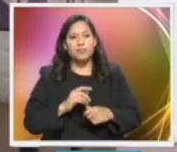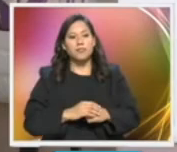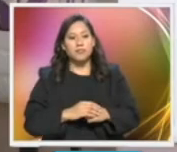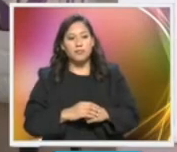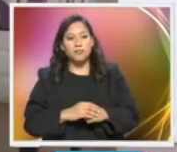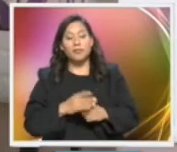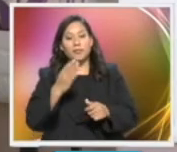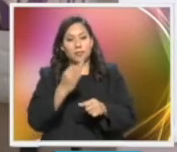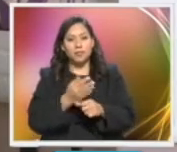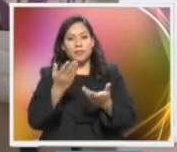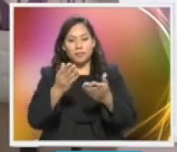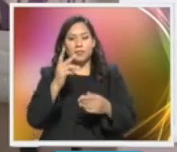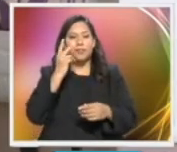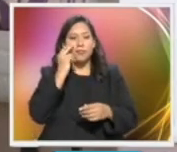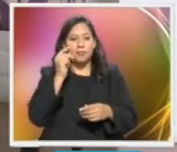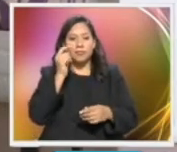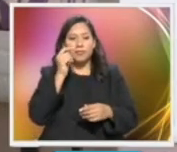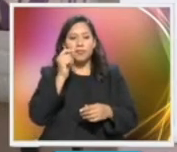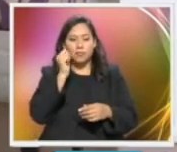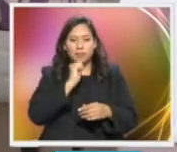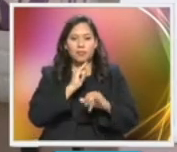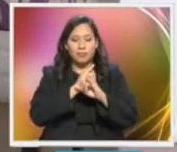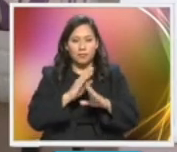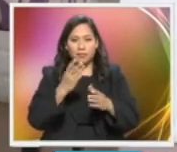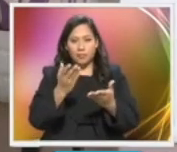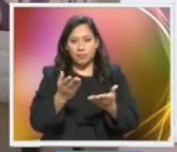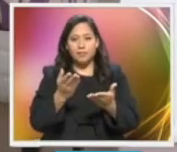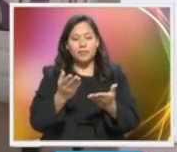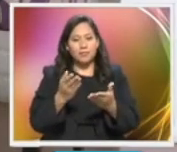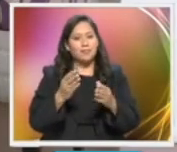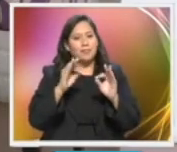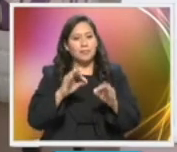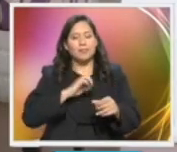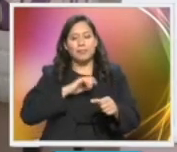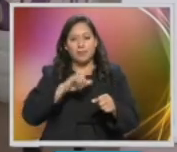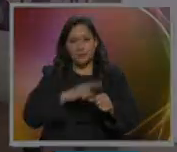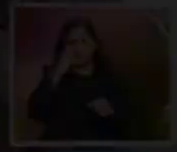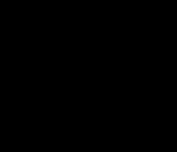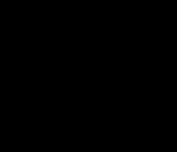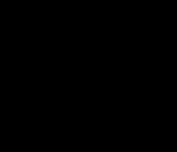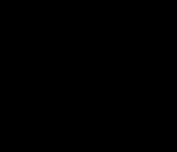Y ahora vamos contigo, Paola, que sí que nos tienes información especial para esta mañana.